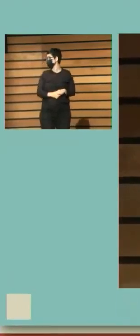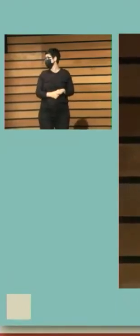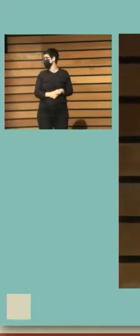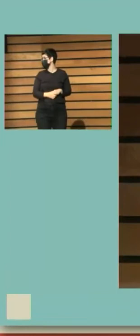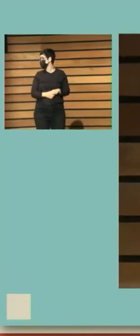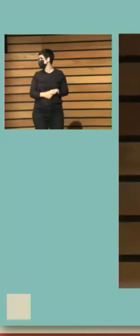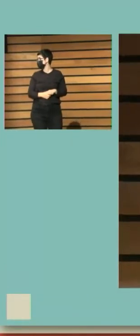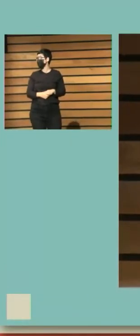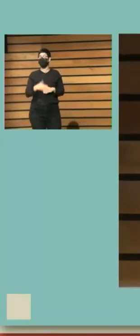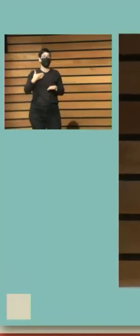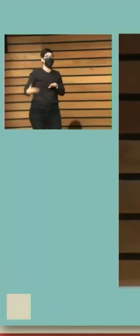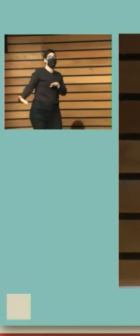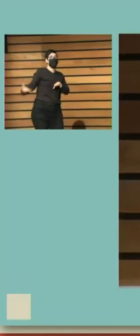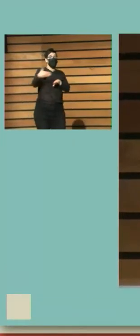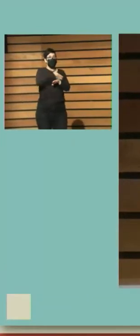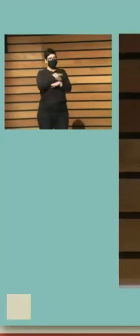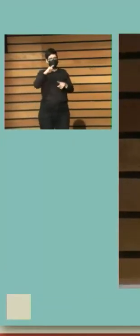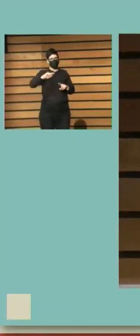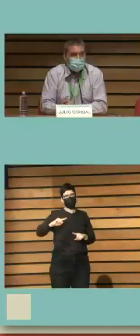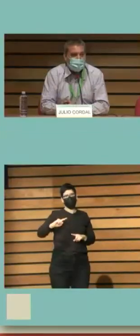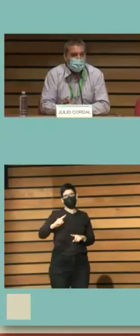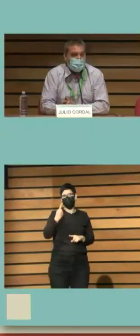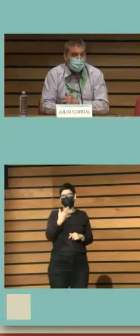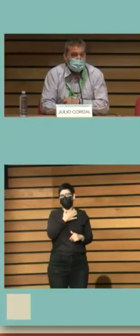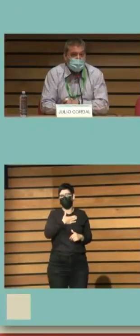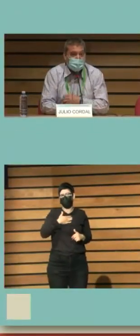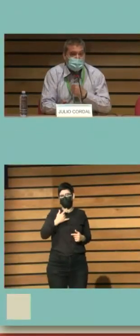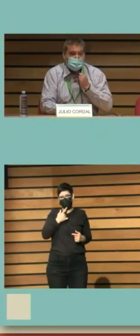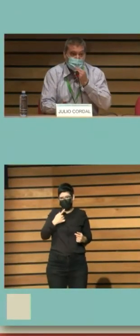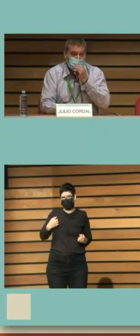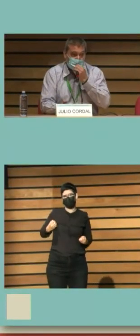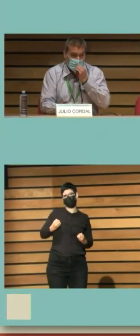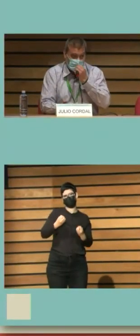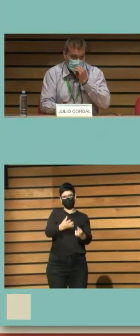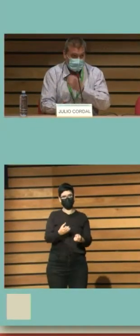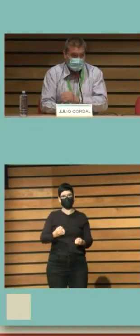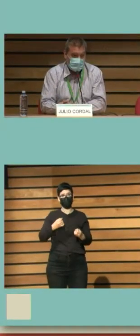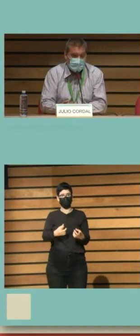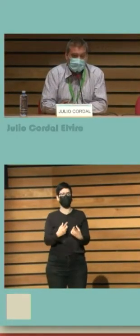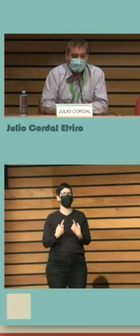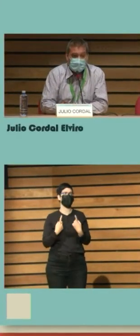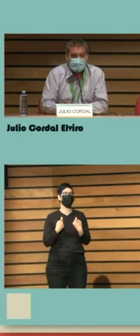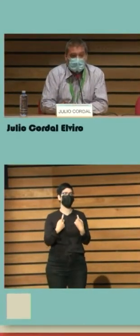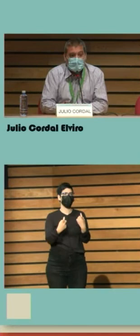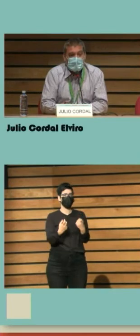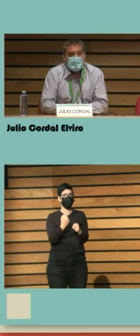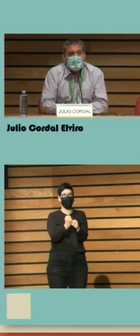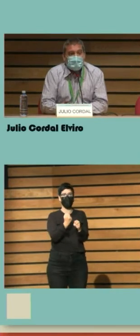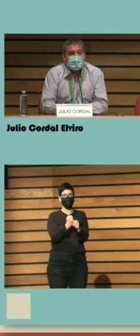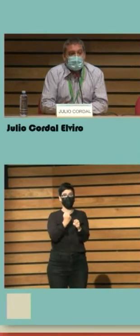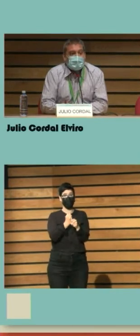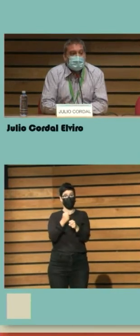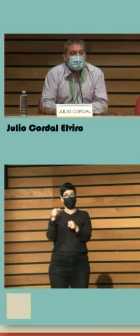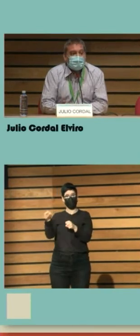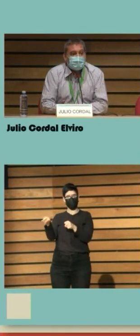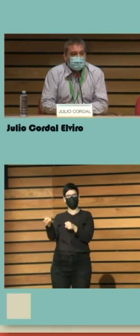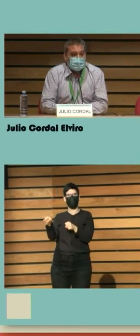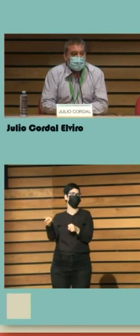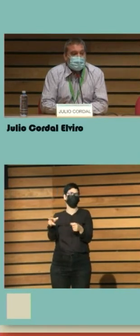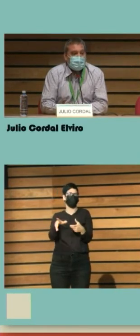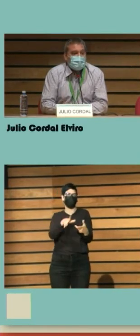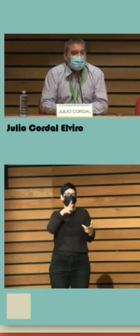Pero antes me gustaría hacer una serie de consideraciones para ilustrar la necesidad o la utilidad de este trabajo. ¿Para qué